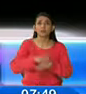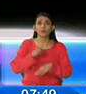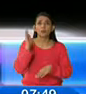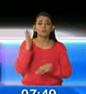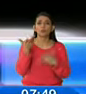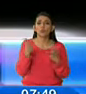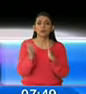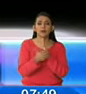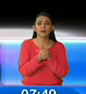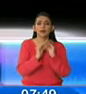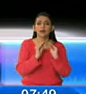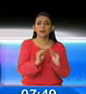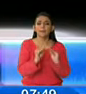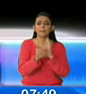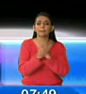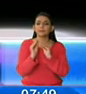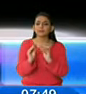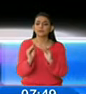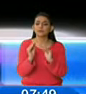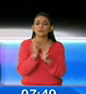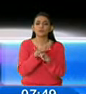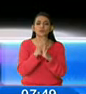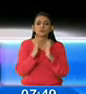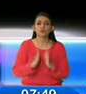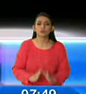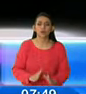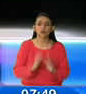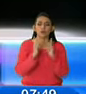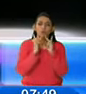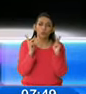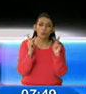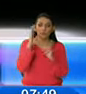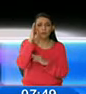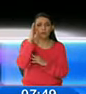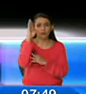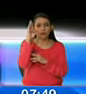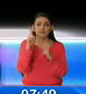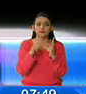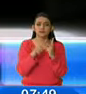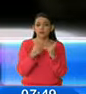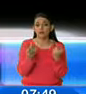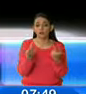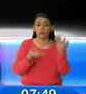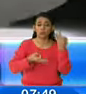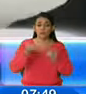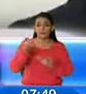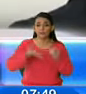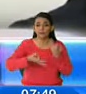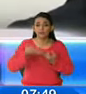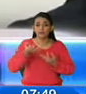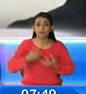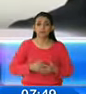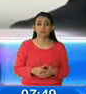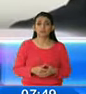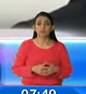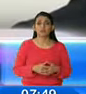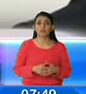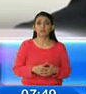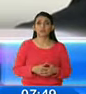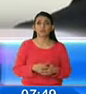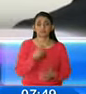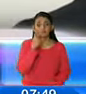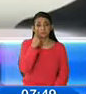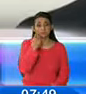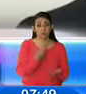de capacitación en los funcionarios de la justicia y de la Policía Nacional. Que, se supone, una vez probado